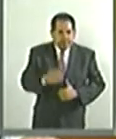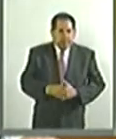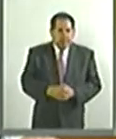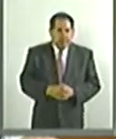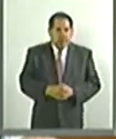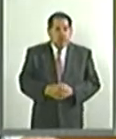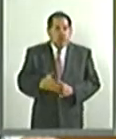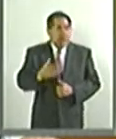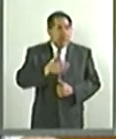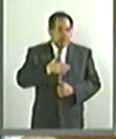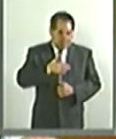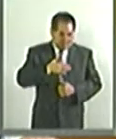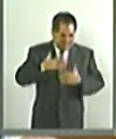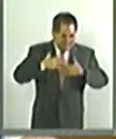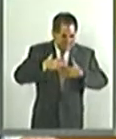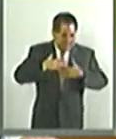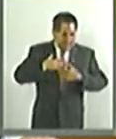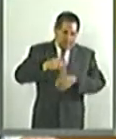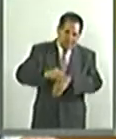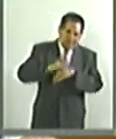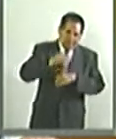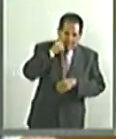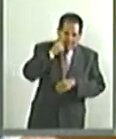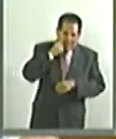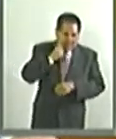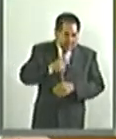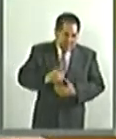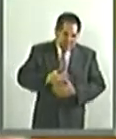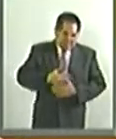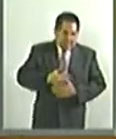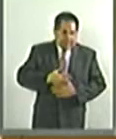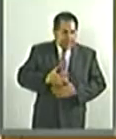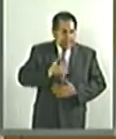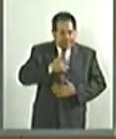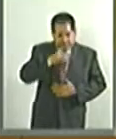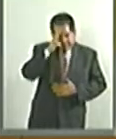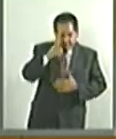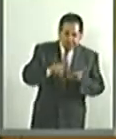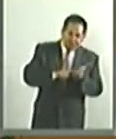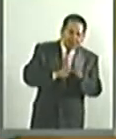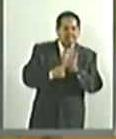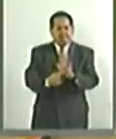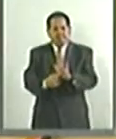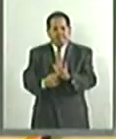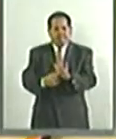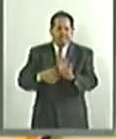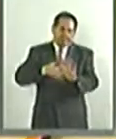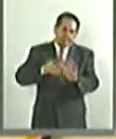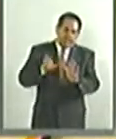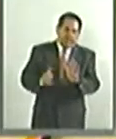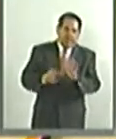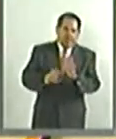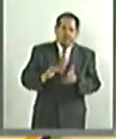Pero es que por nuestra raza siempre surge el espíritu. Muchas gracias.